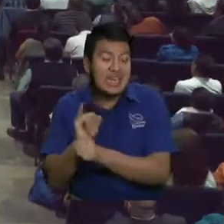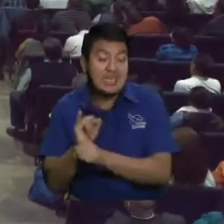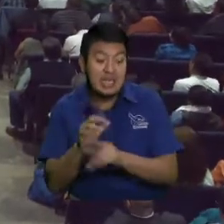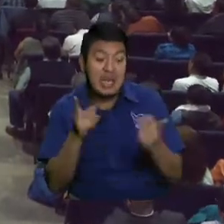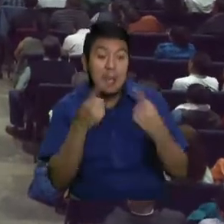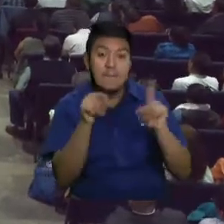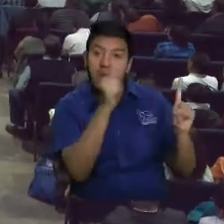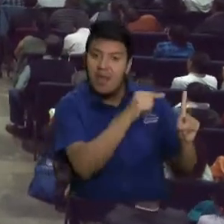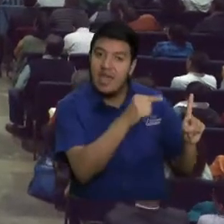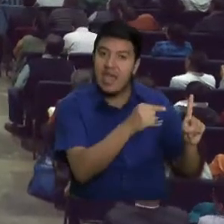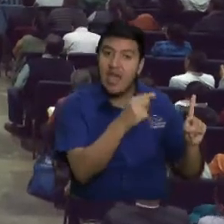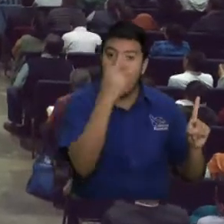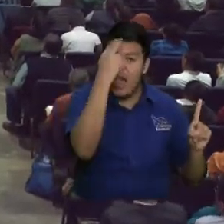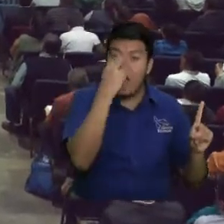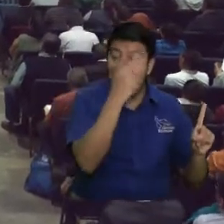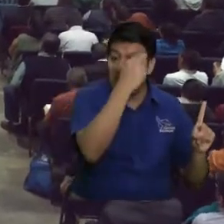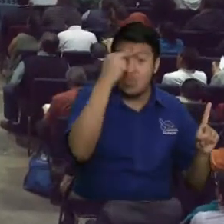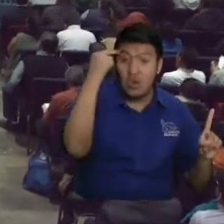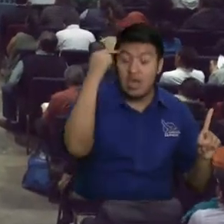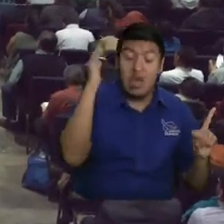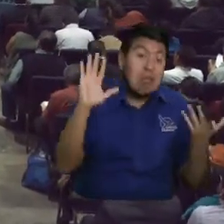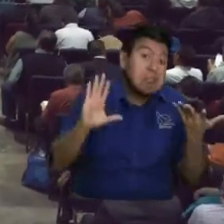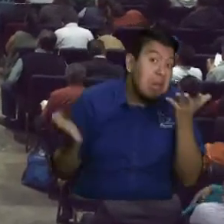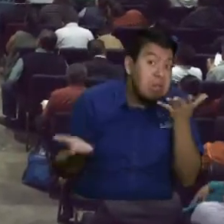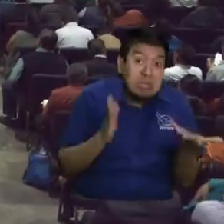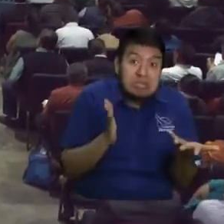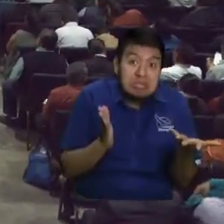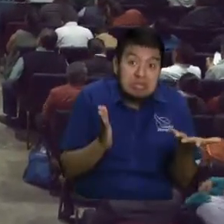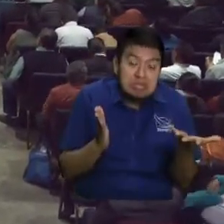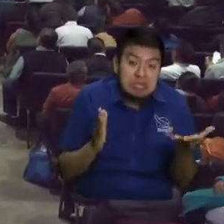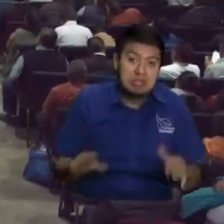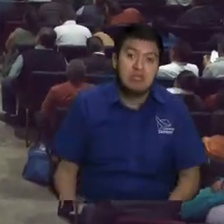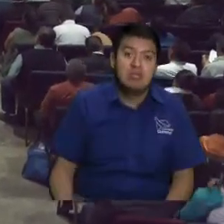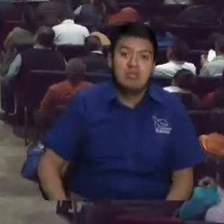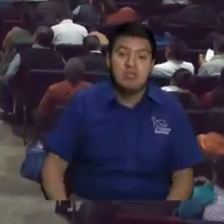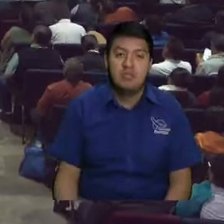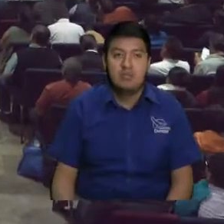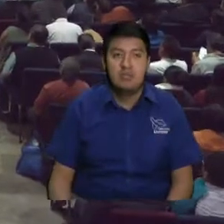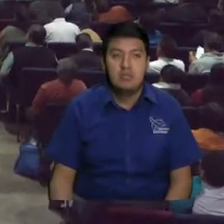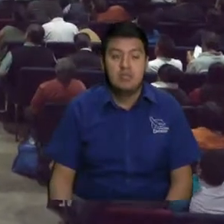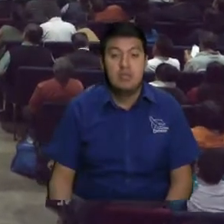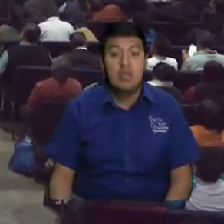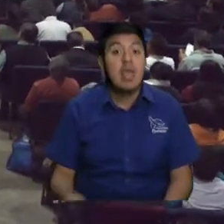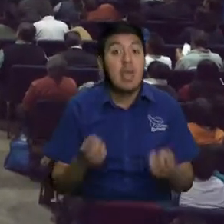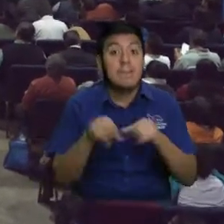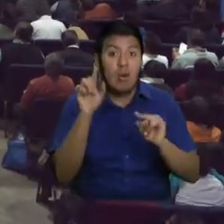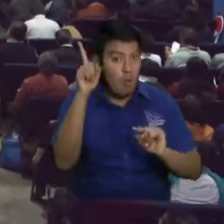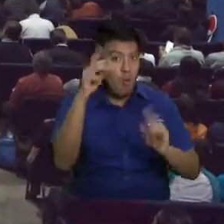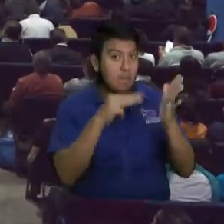Mire, muy respeto, pero el mandamiento implícito es no lo haga.